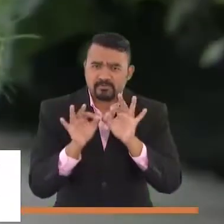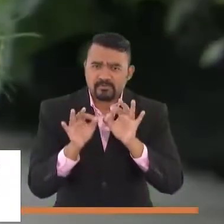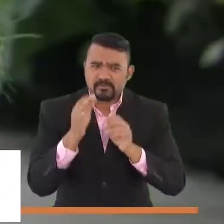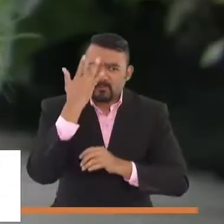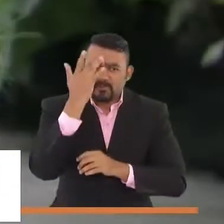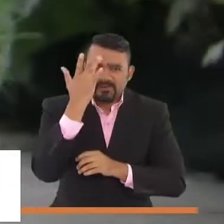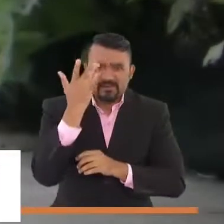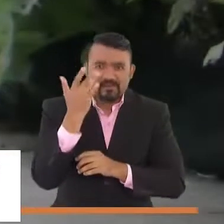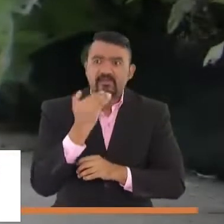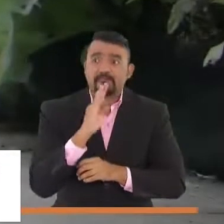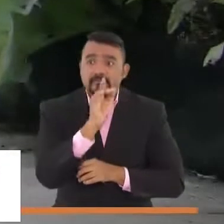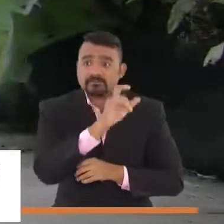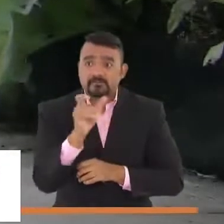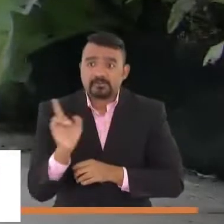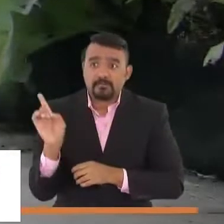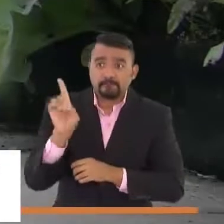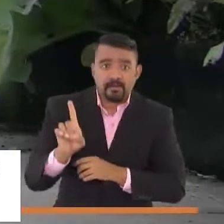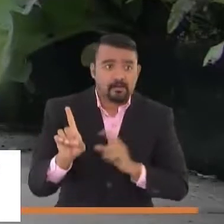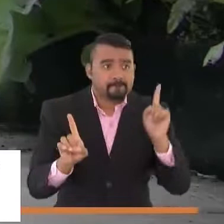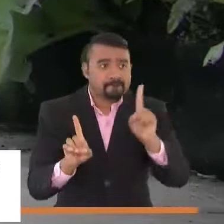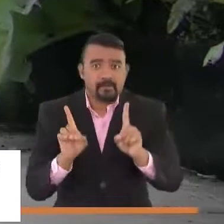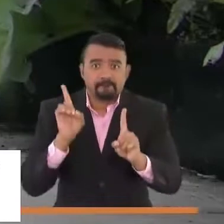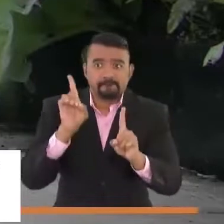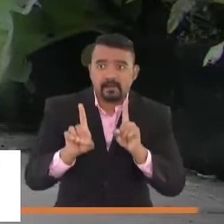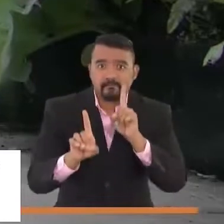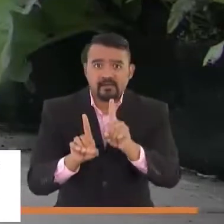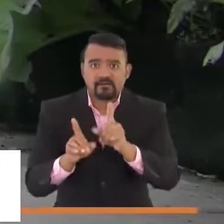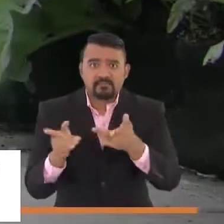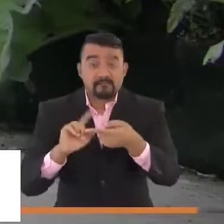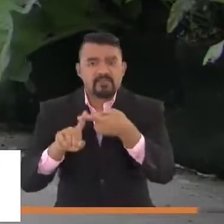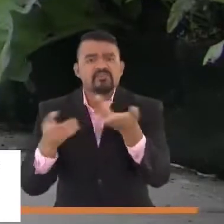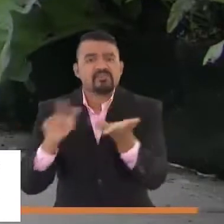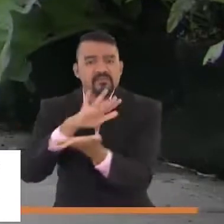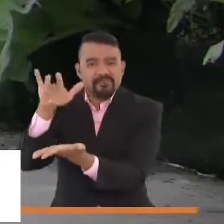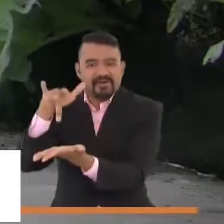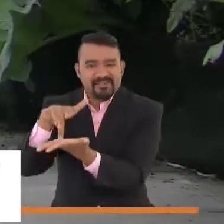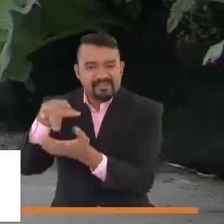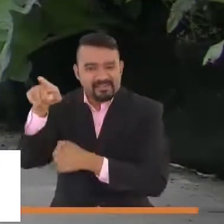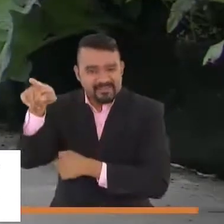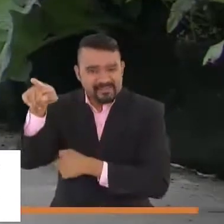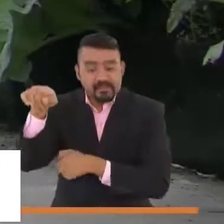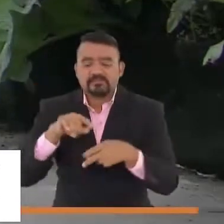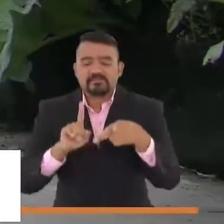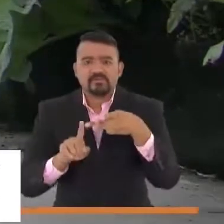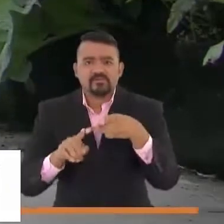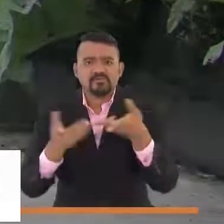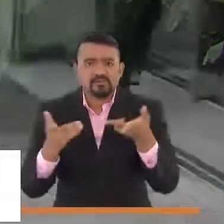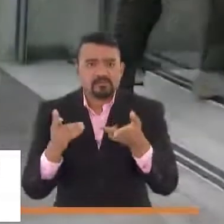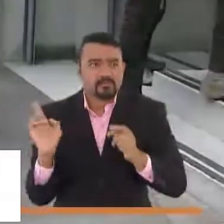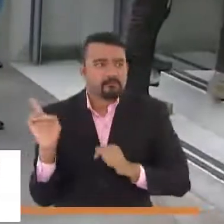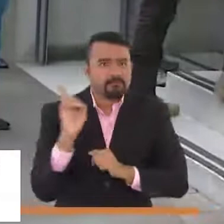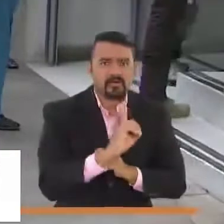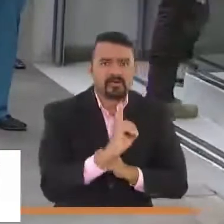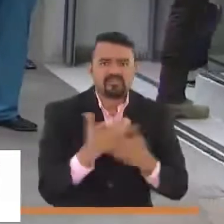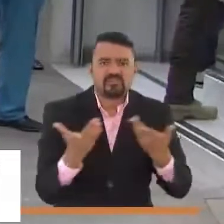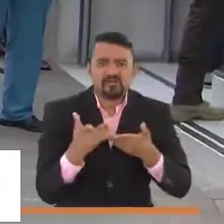sala del municipio de Envigado. La primera sala de nuestra casa es el parque principal. La segunda sala de